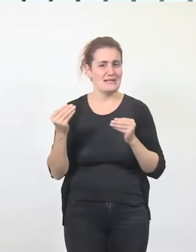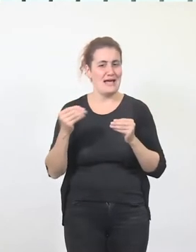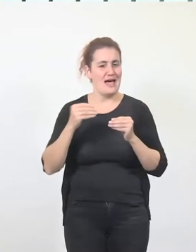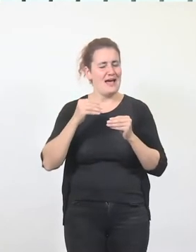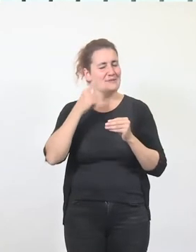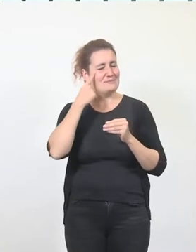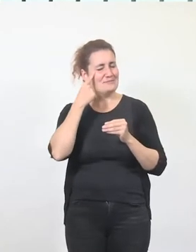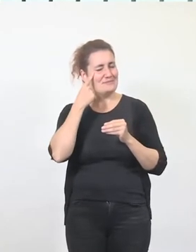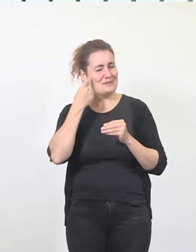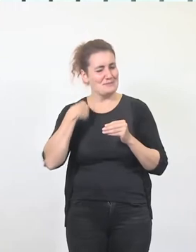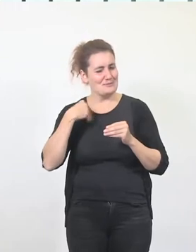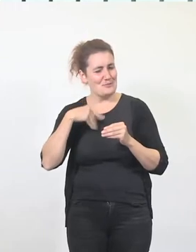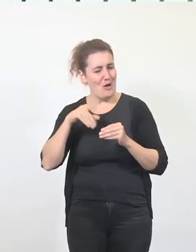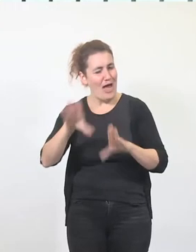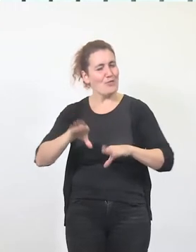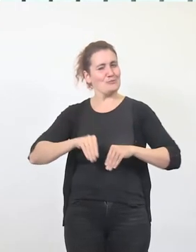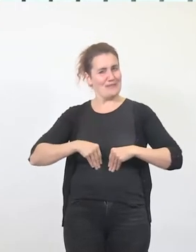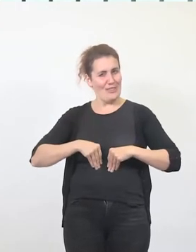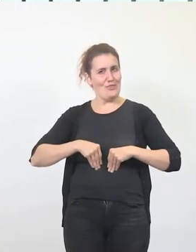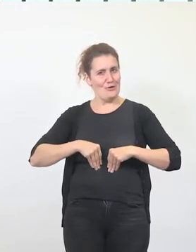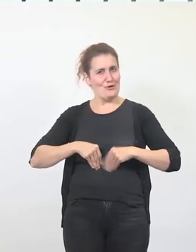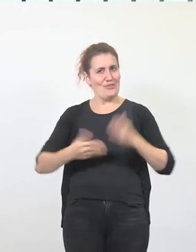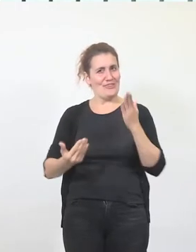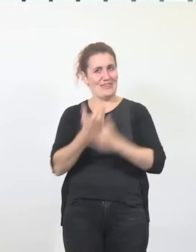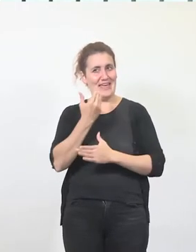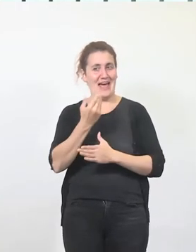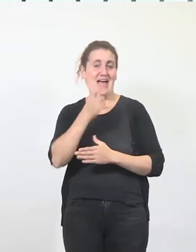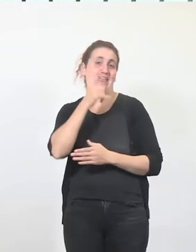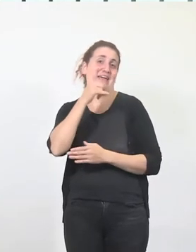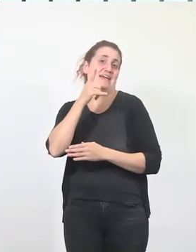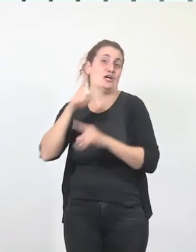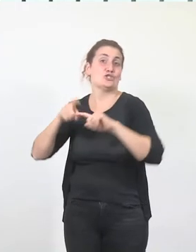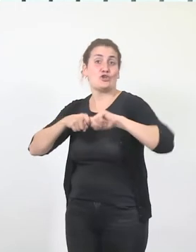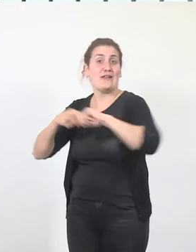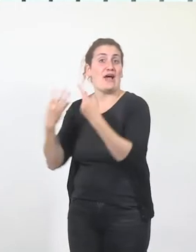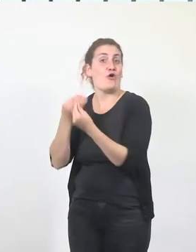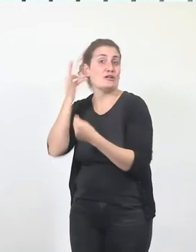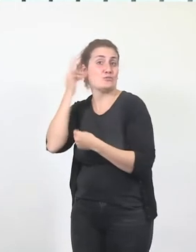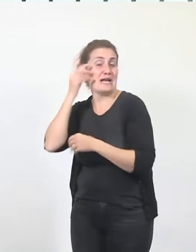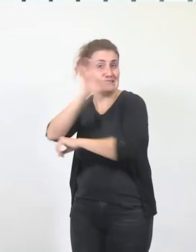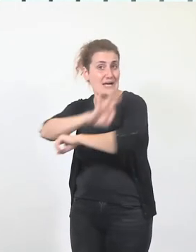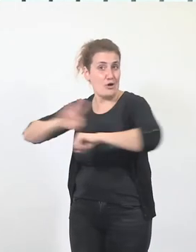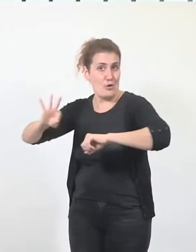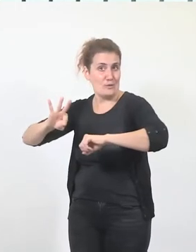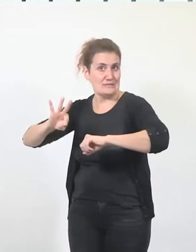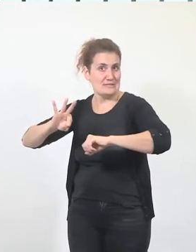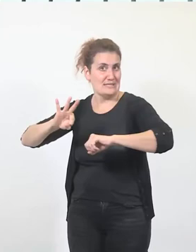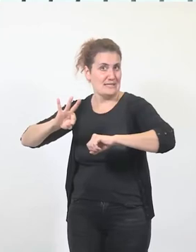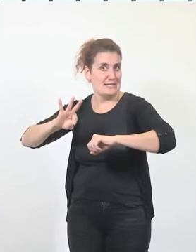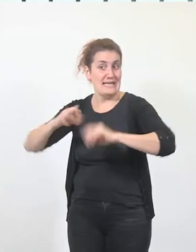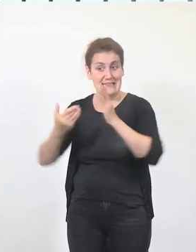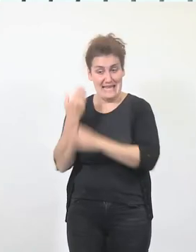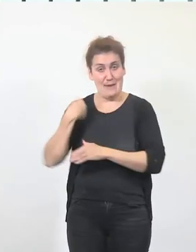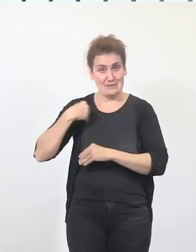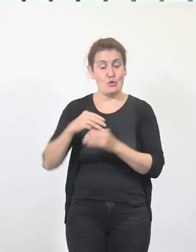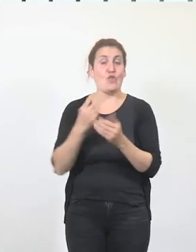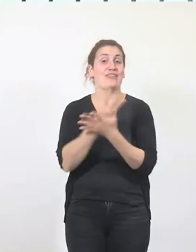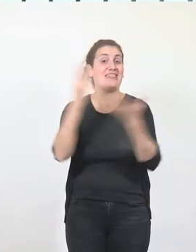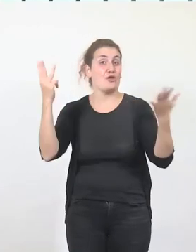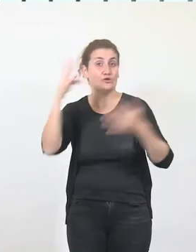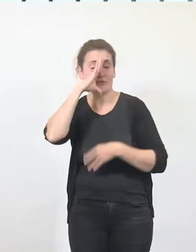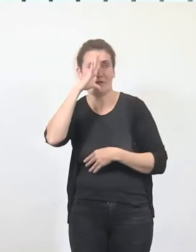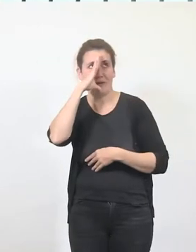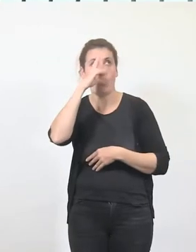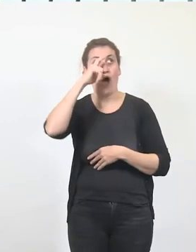adaptando como un día internacional de solidaridad con las mujeres saharauis. Ese día, el 18 de febrero, en el